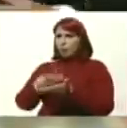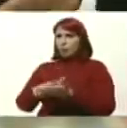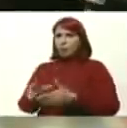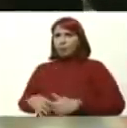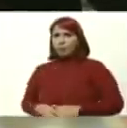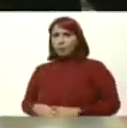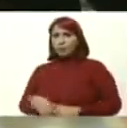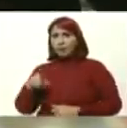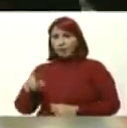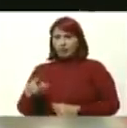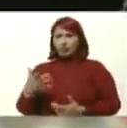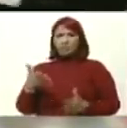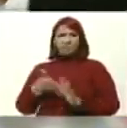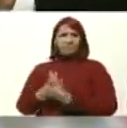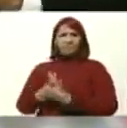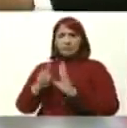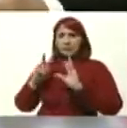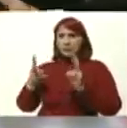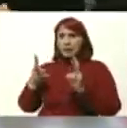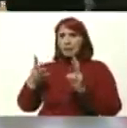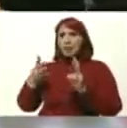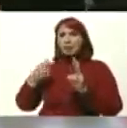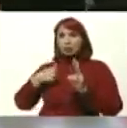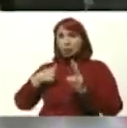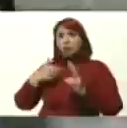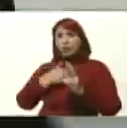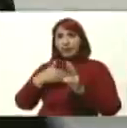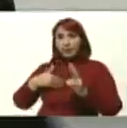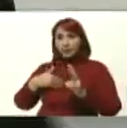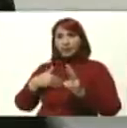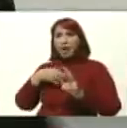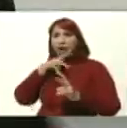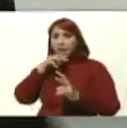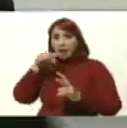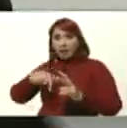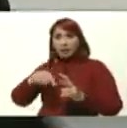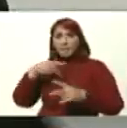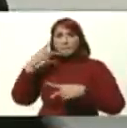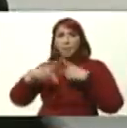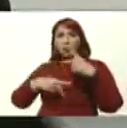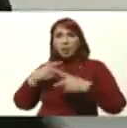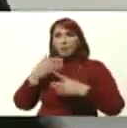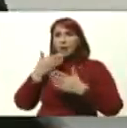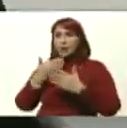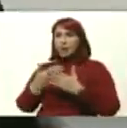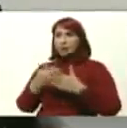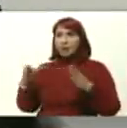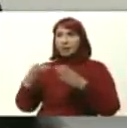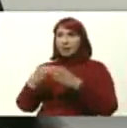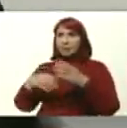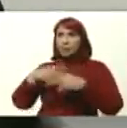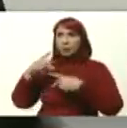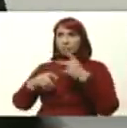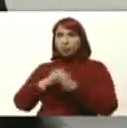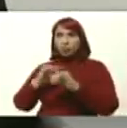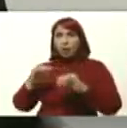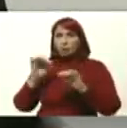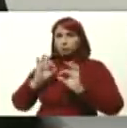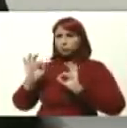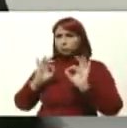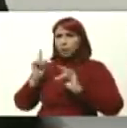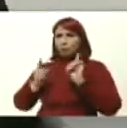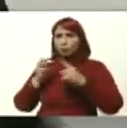que de hecho iba a ser parte del tema que yo iba a tratar en el programa 360, gracias a que mi equipo de producción había preparado algunos